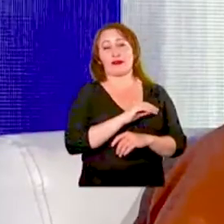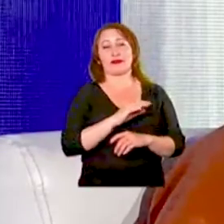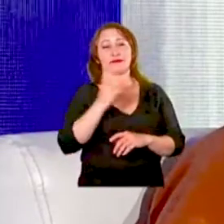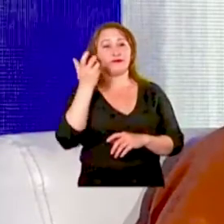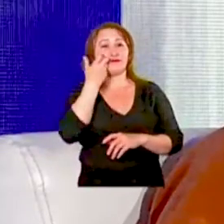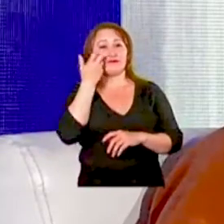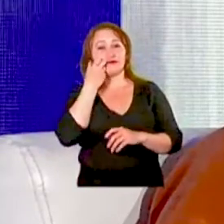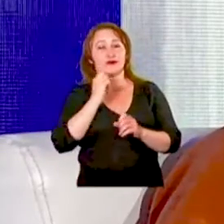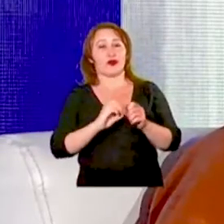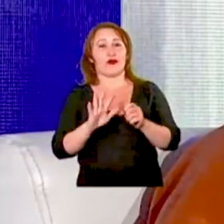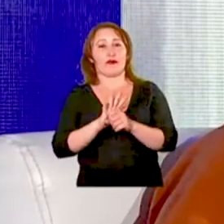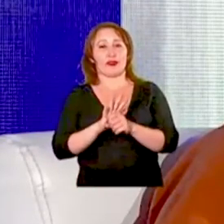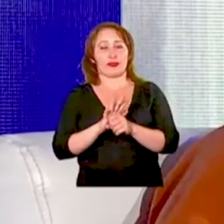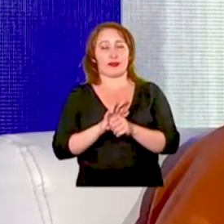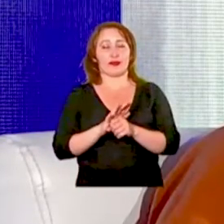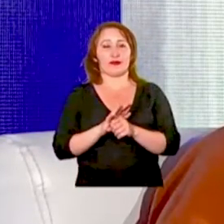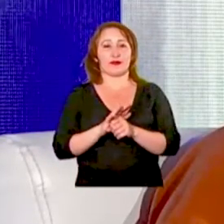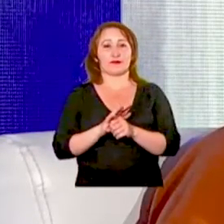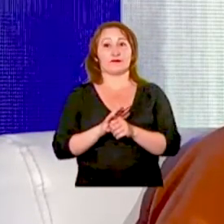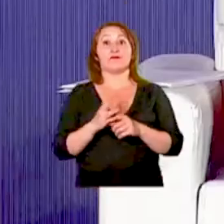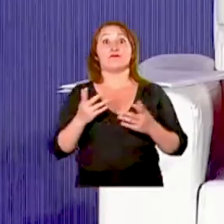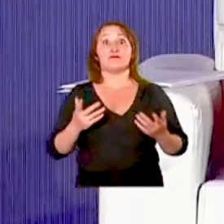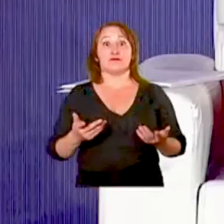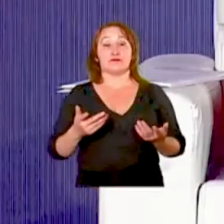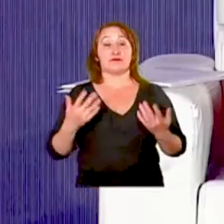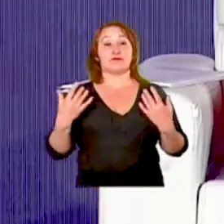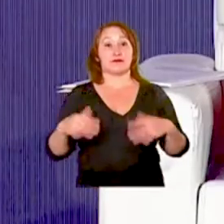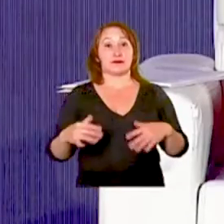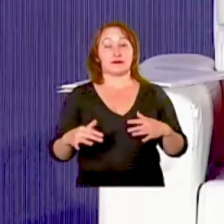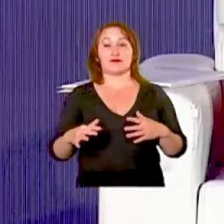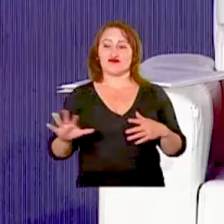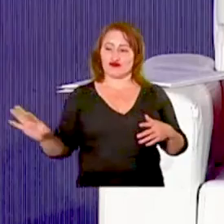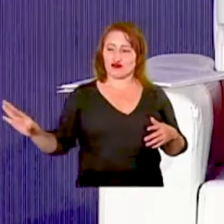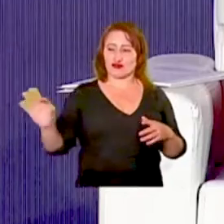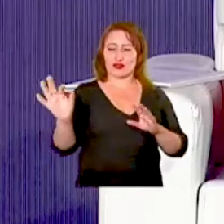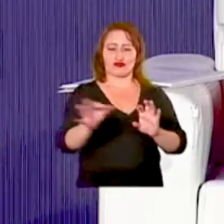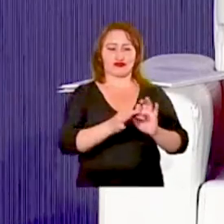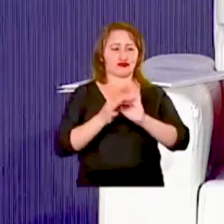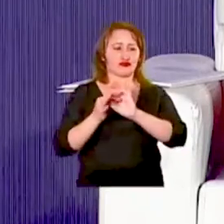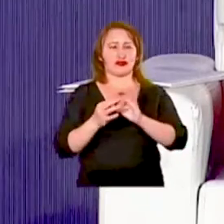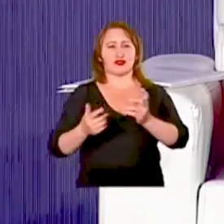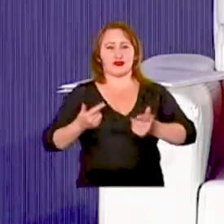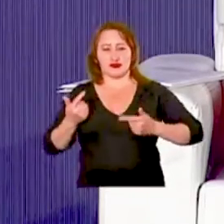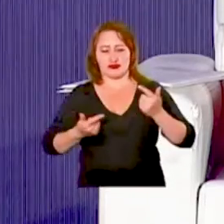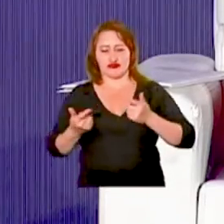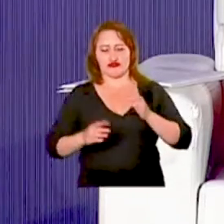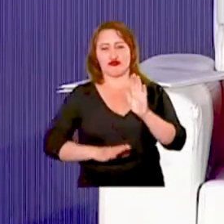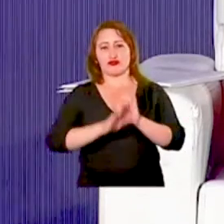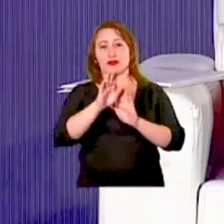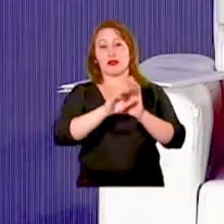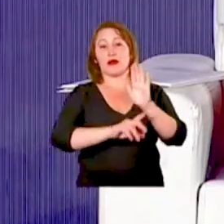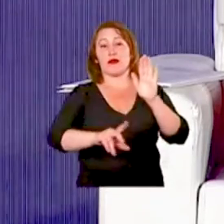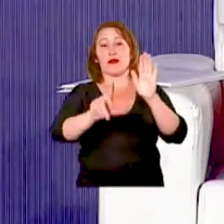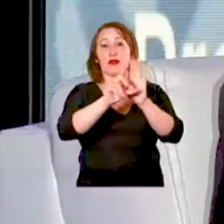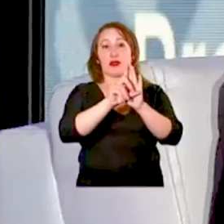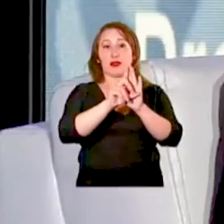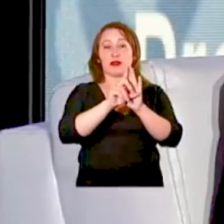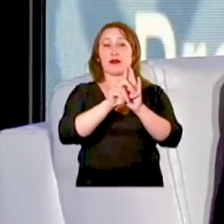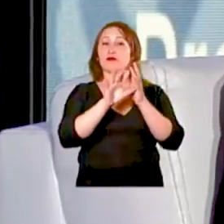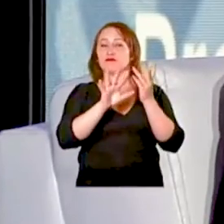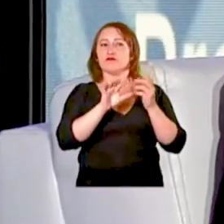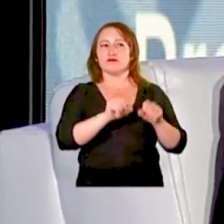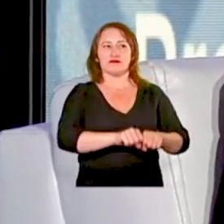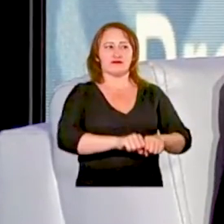procuradores contagiados con la COVID-19, pero todos luchando unidos por sacar adelante una ley y destruir